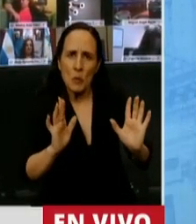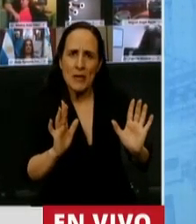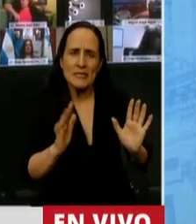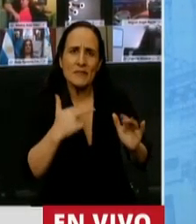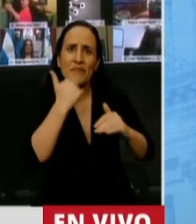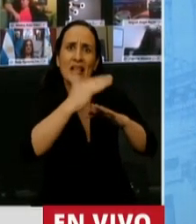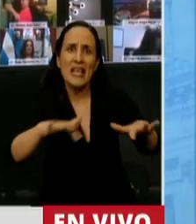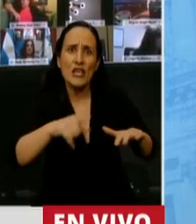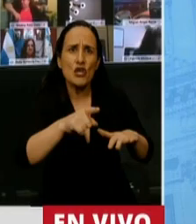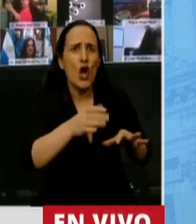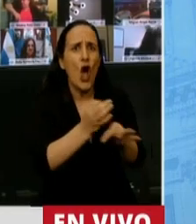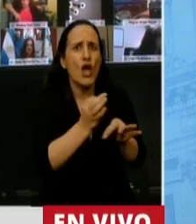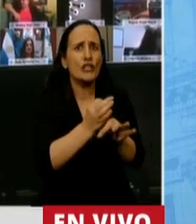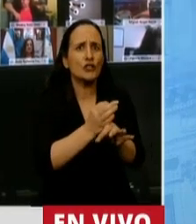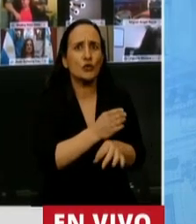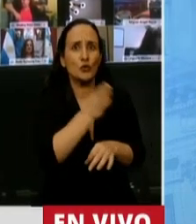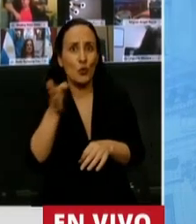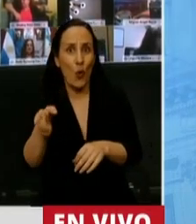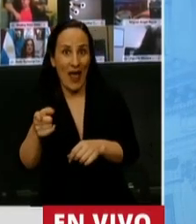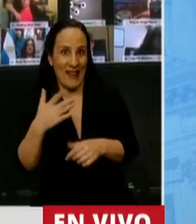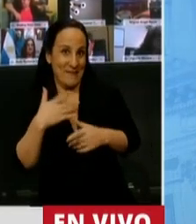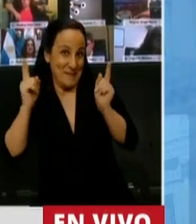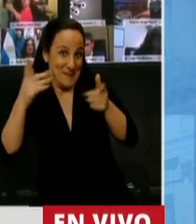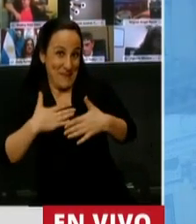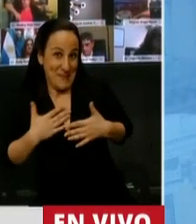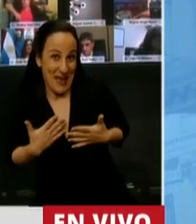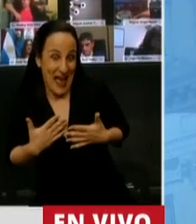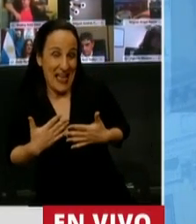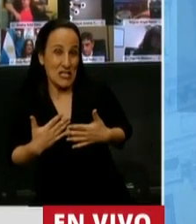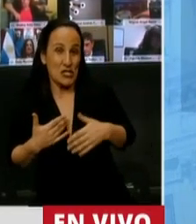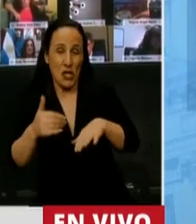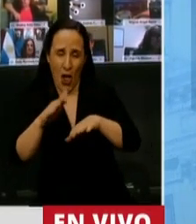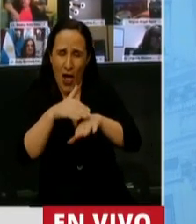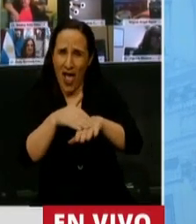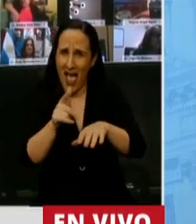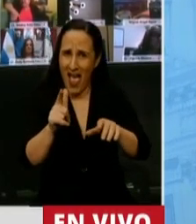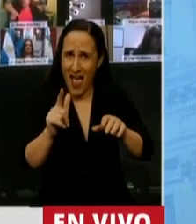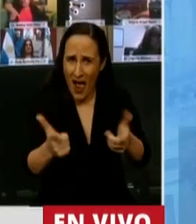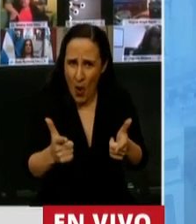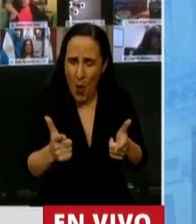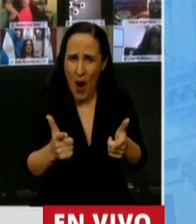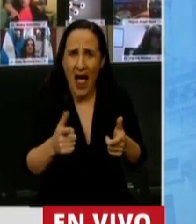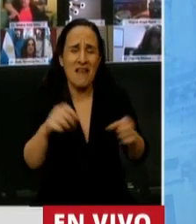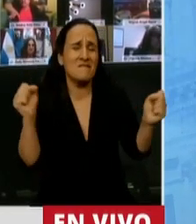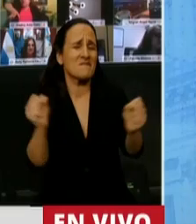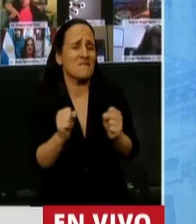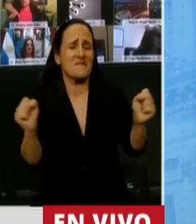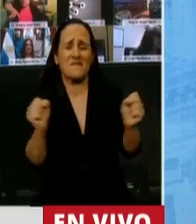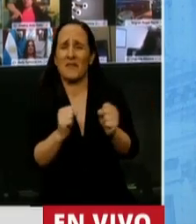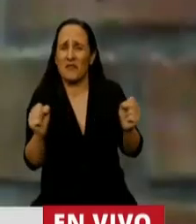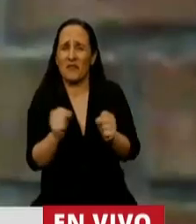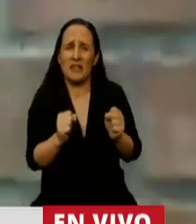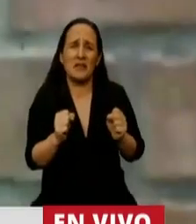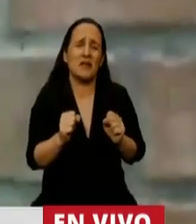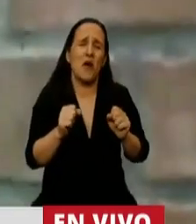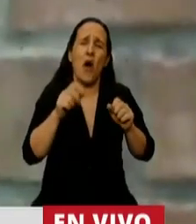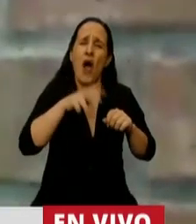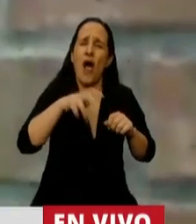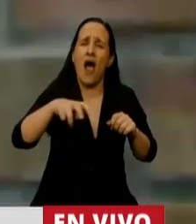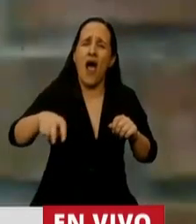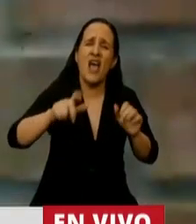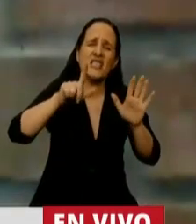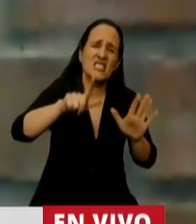Sus hijos iban a la escuela donde yo era maestro, señor presidente, descalzo, en las heladas, 7-8 kilómetros